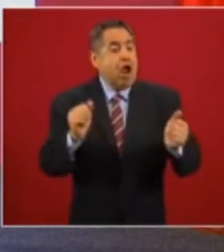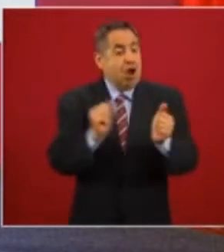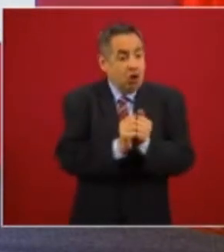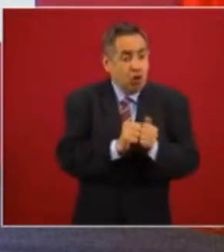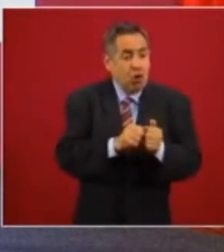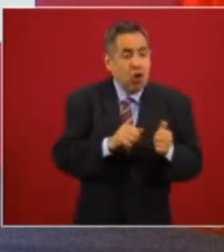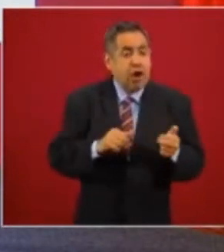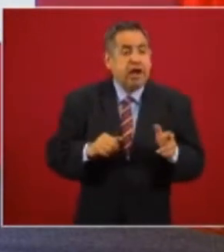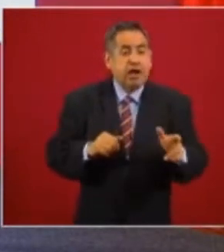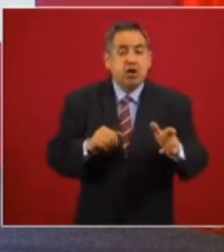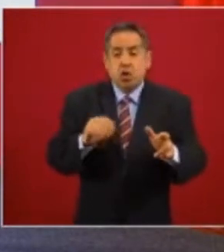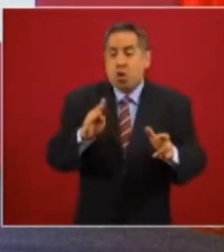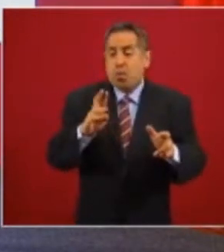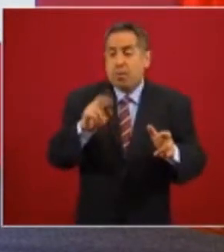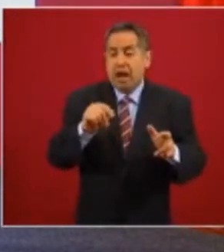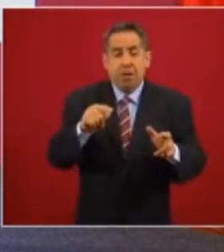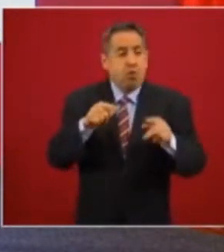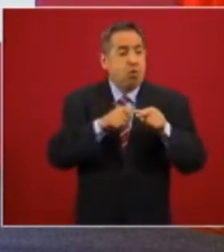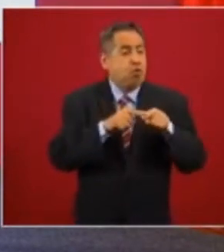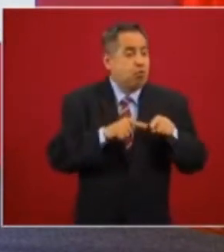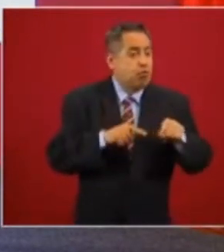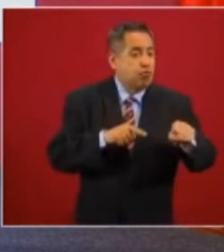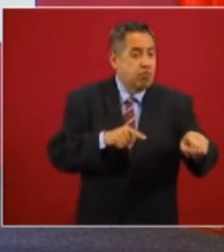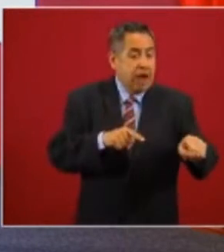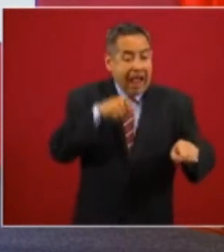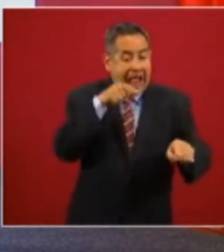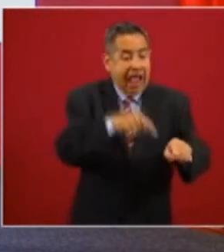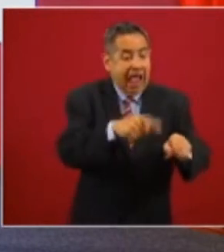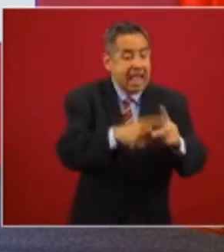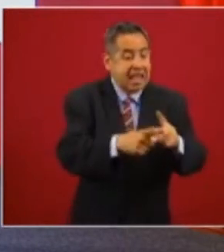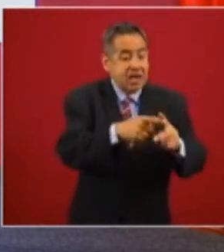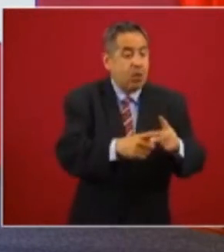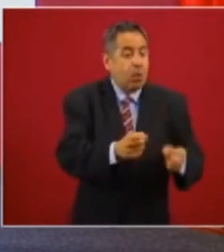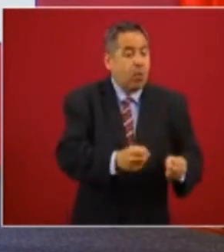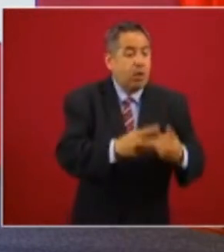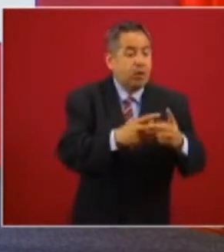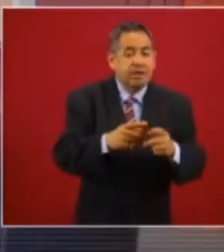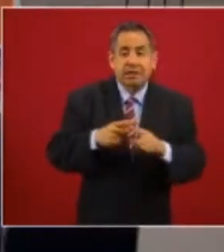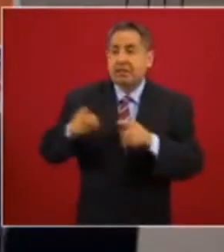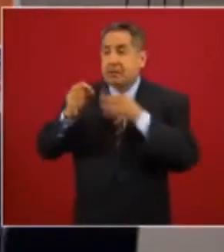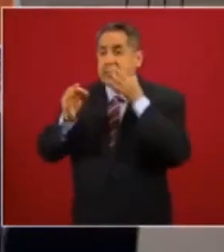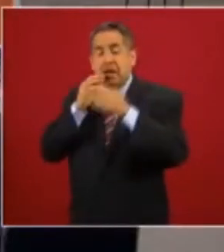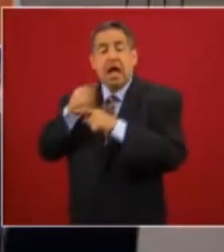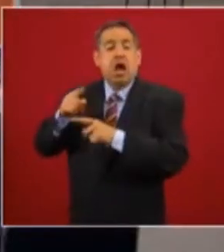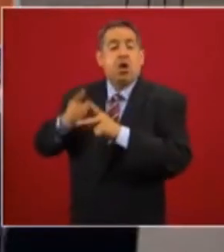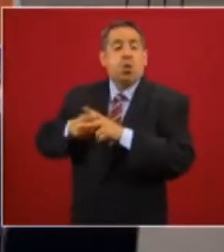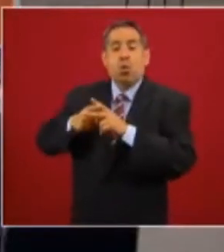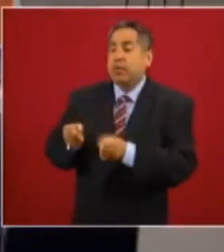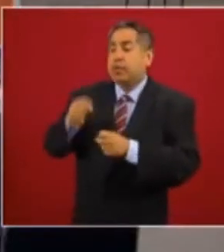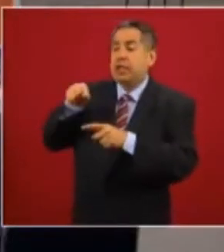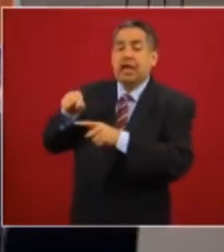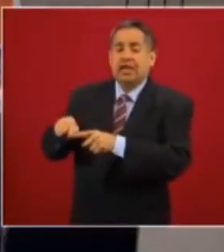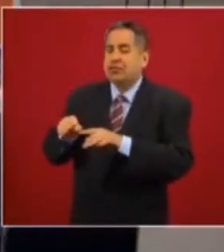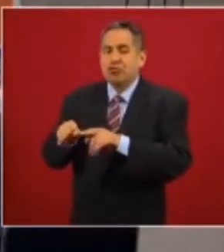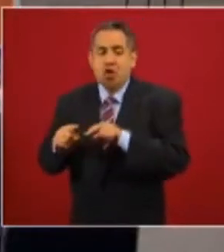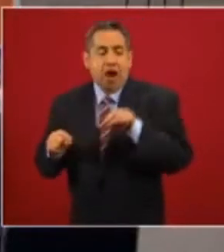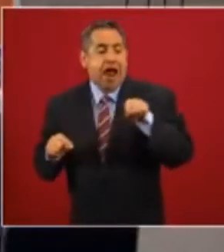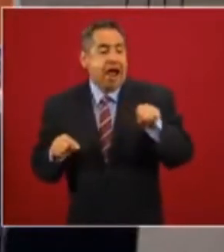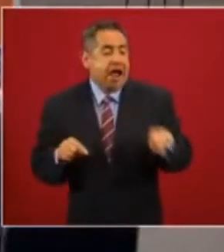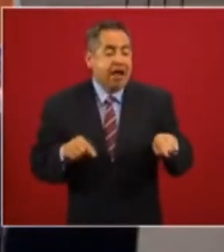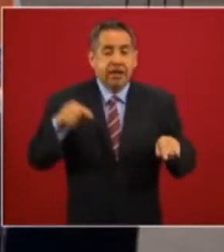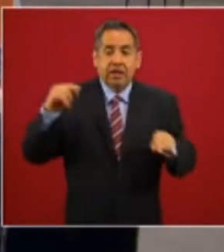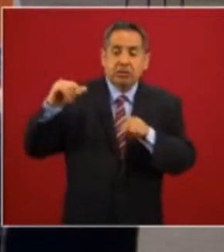y ahí se contabiliza, no se contabiliza en las presas internacionales, como se ha dicho en la prensa, se